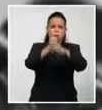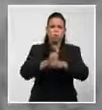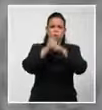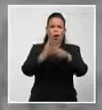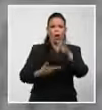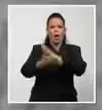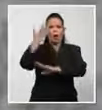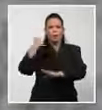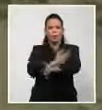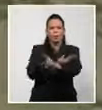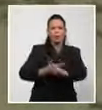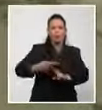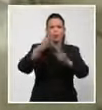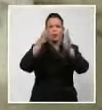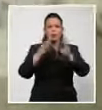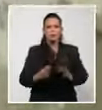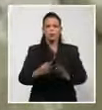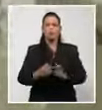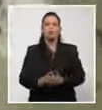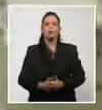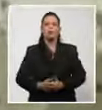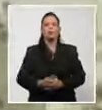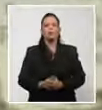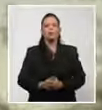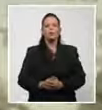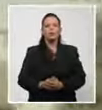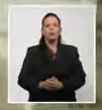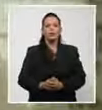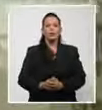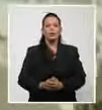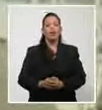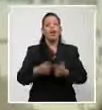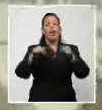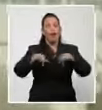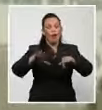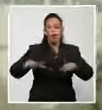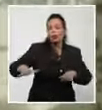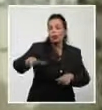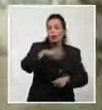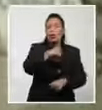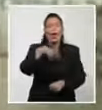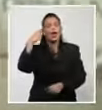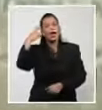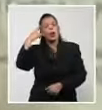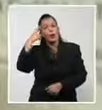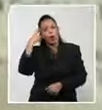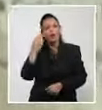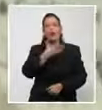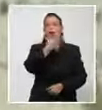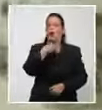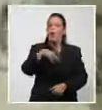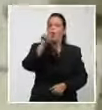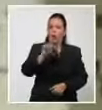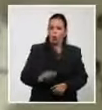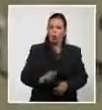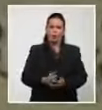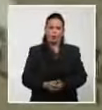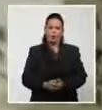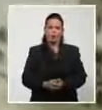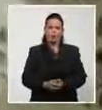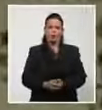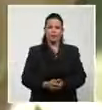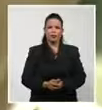Sanguilí. Hoy es una figura inspiradora que revive las esencias de los jóvenes cubanos. Con la